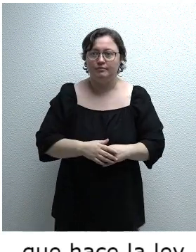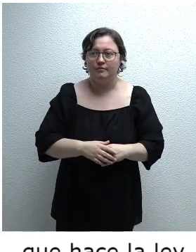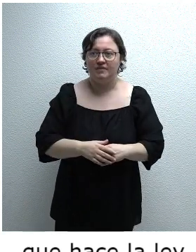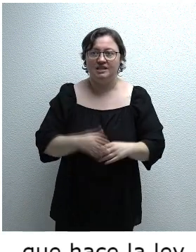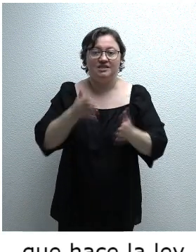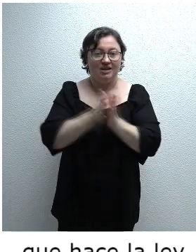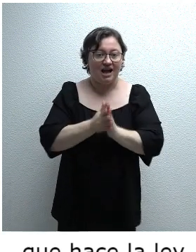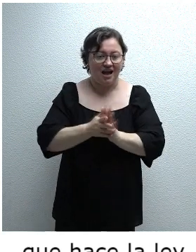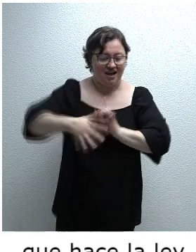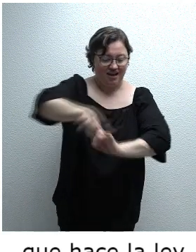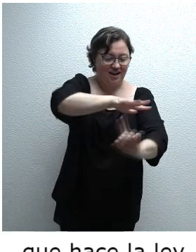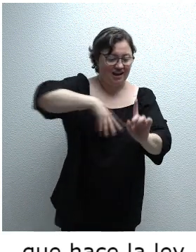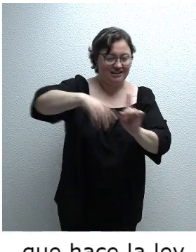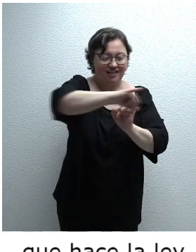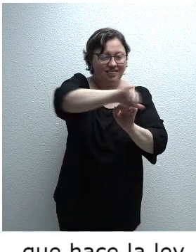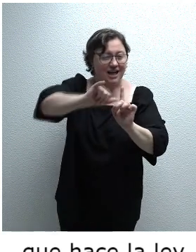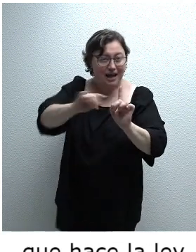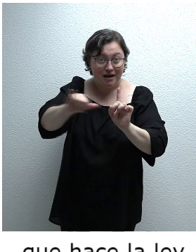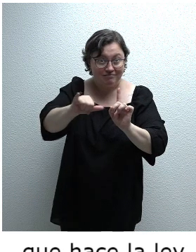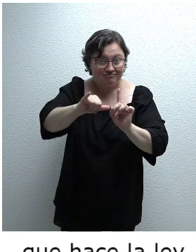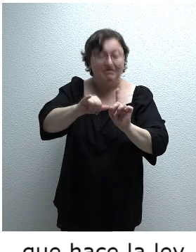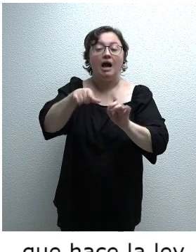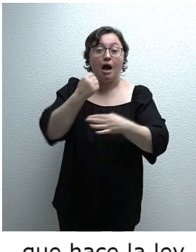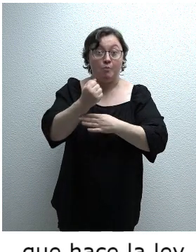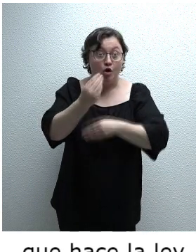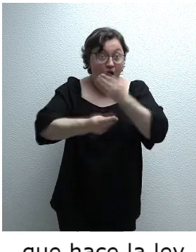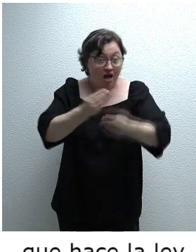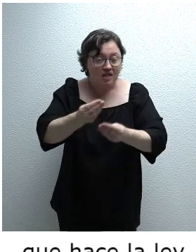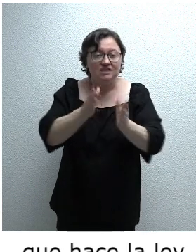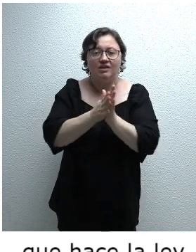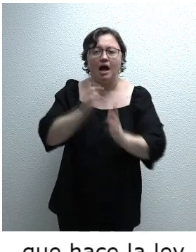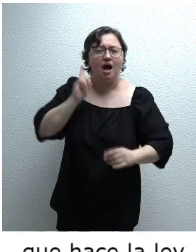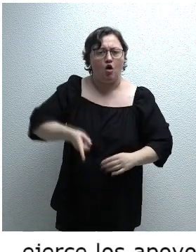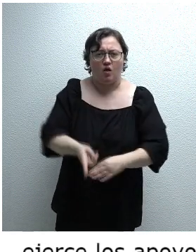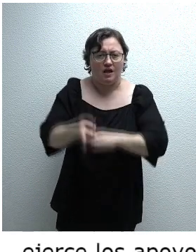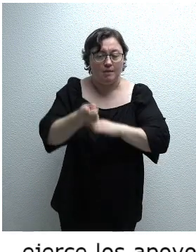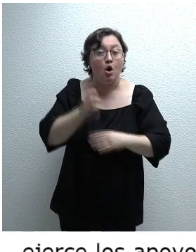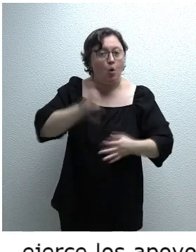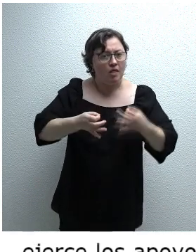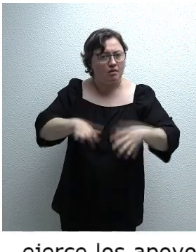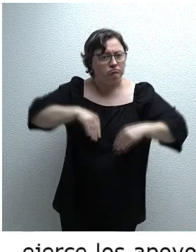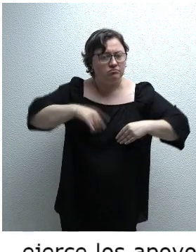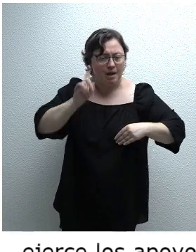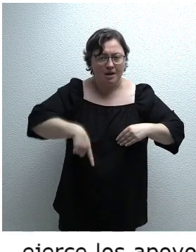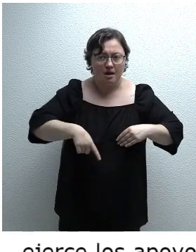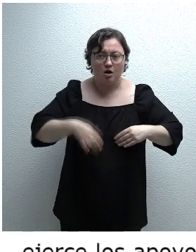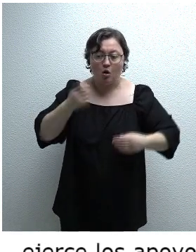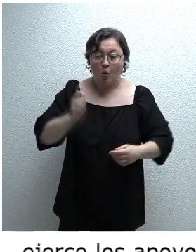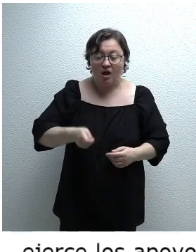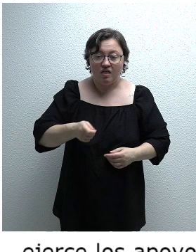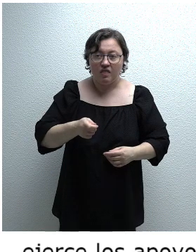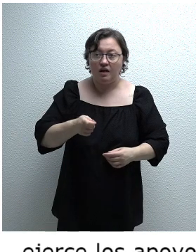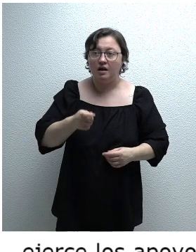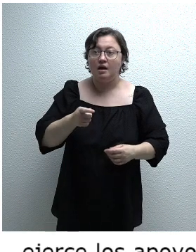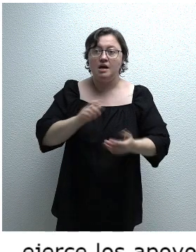que en el entorno más inmediato van a prestar los apoyos, como es un mandato dirigido al juez cuando vaya o tenga que